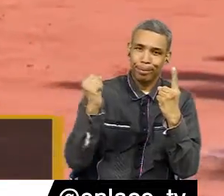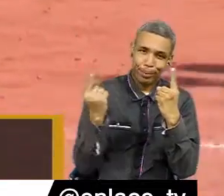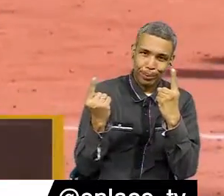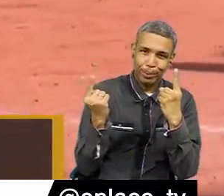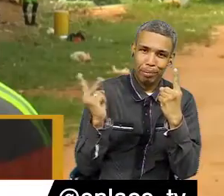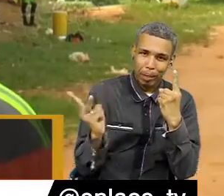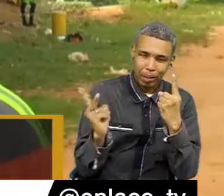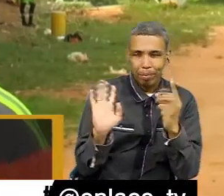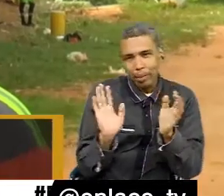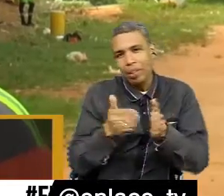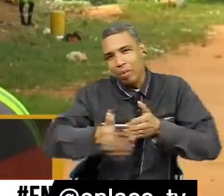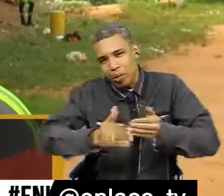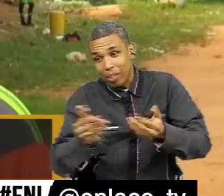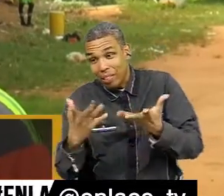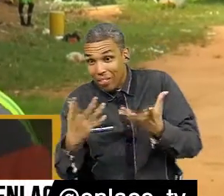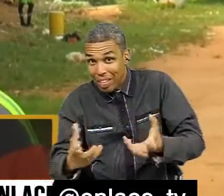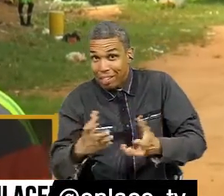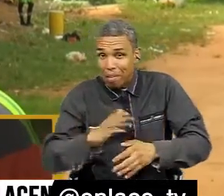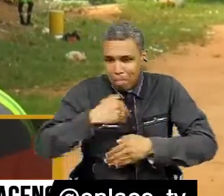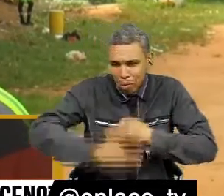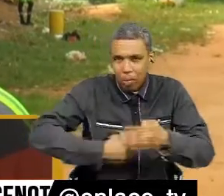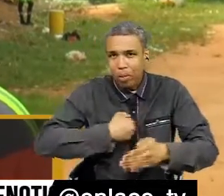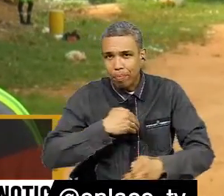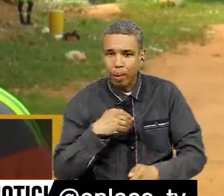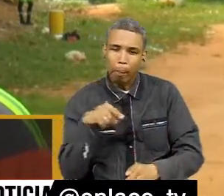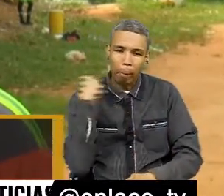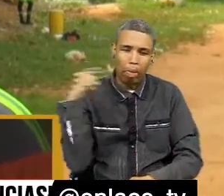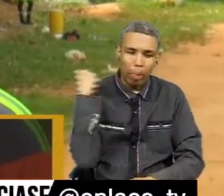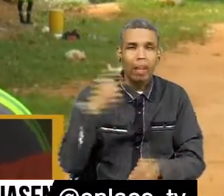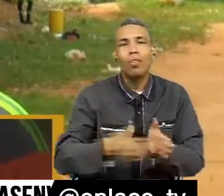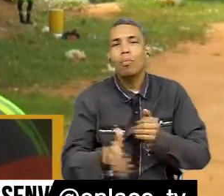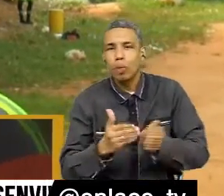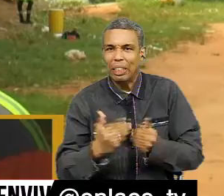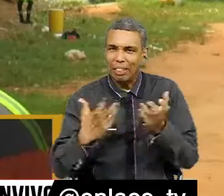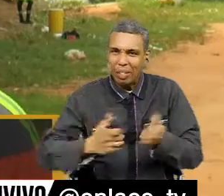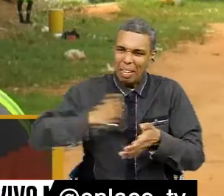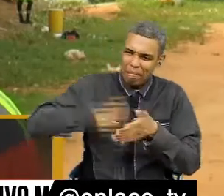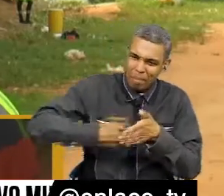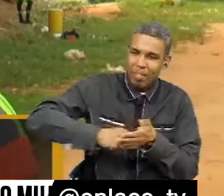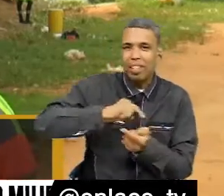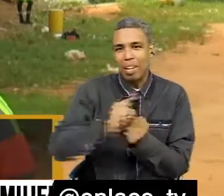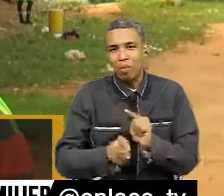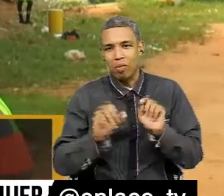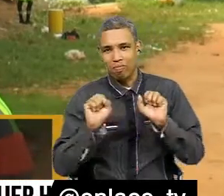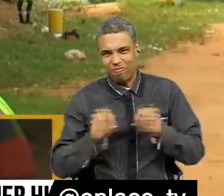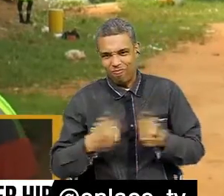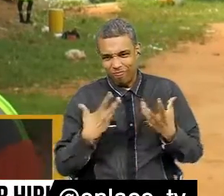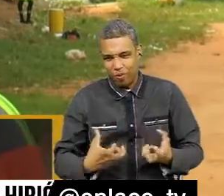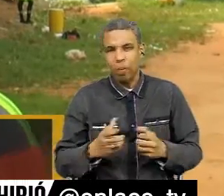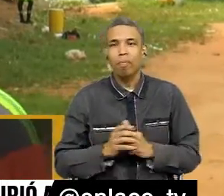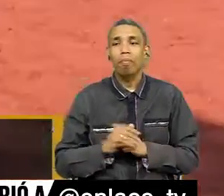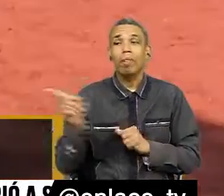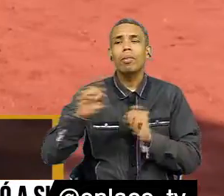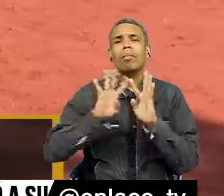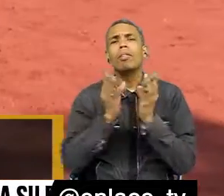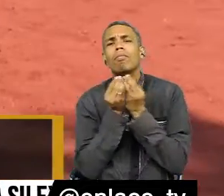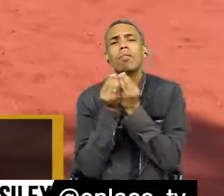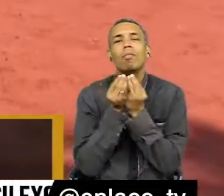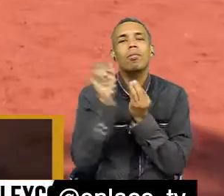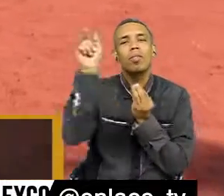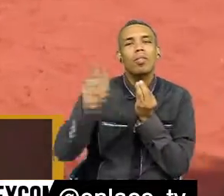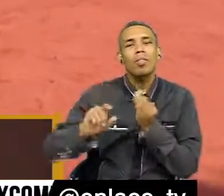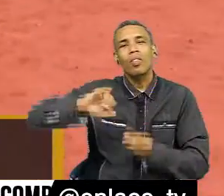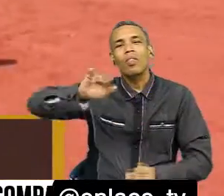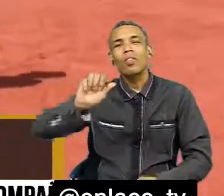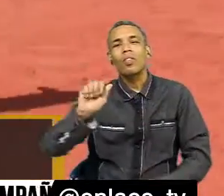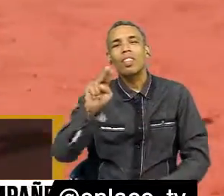lo hacen porque quieren aprender. Y este club es nuevo, este club gracias al concejal y a este club que estamos participando en estos municipales. Pese a